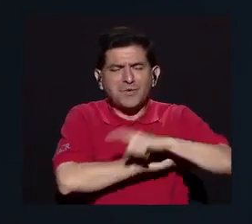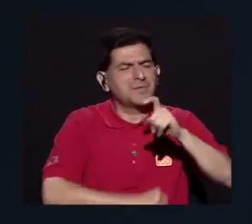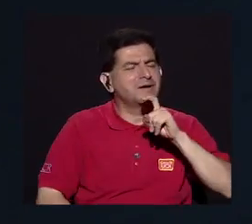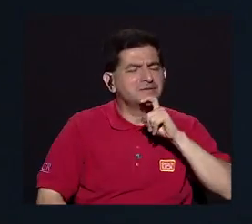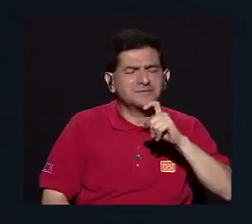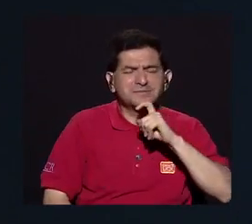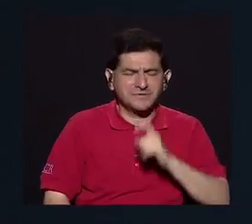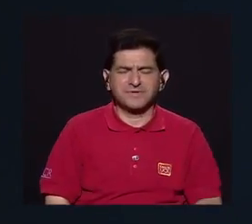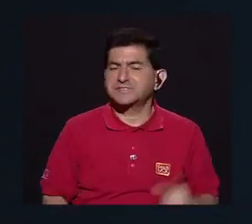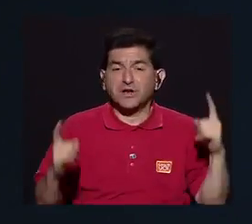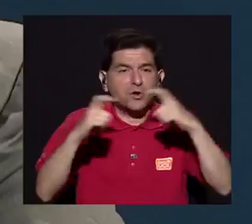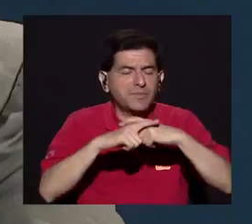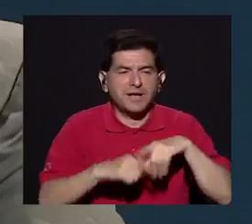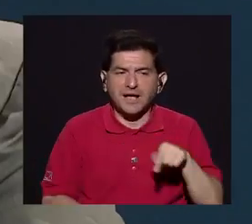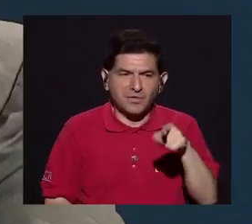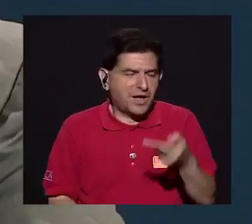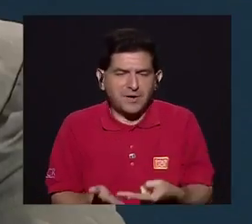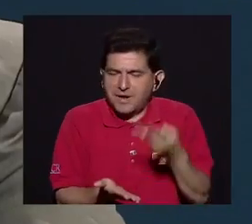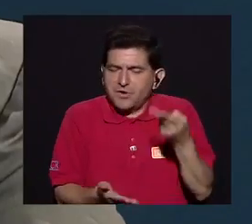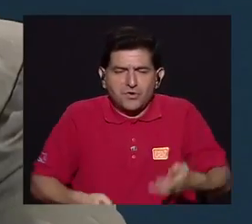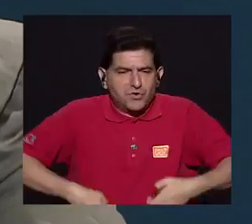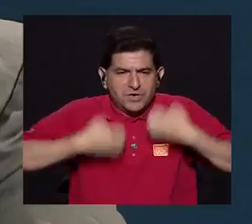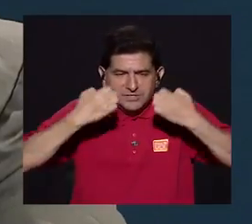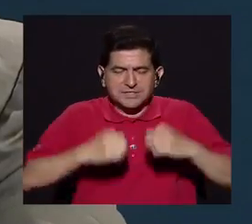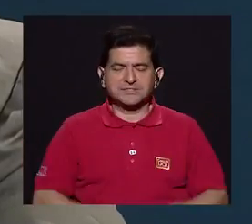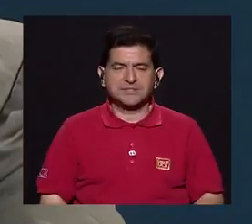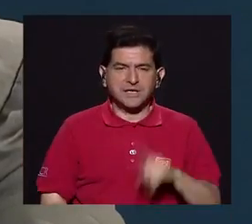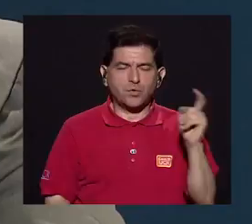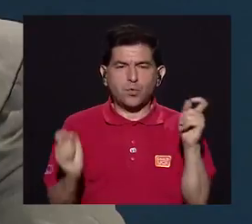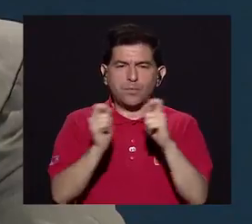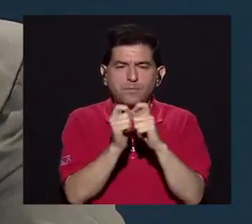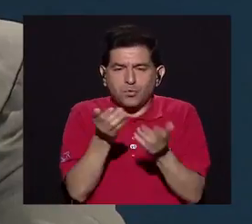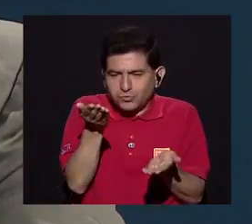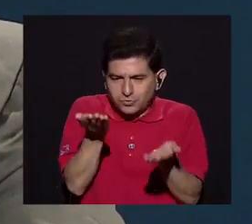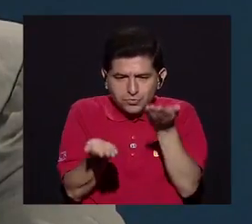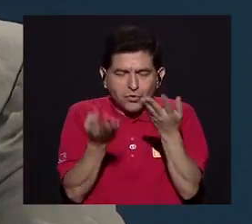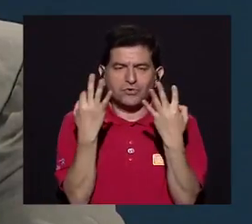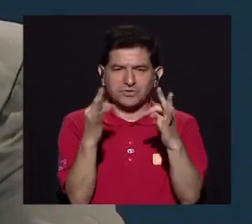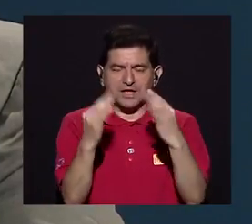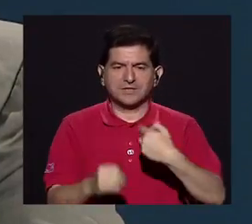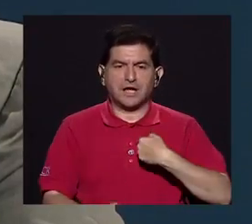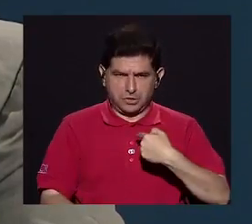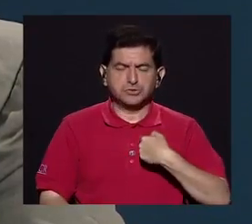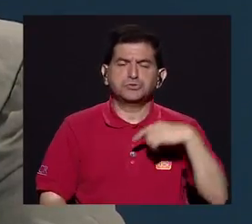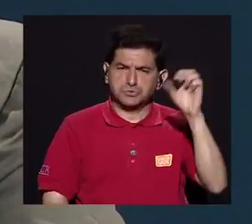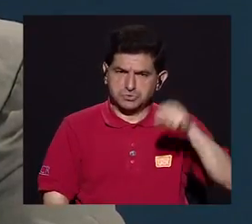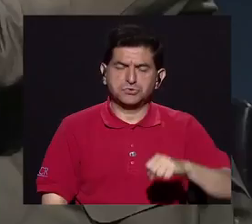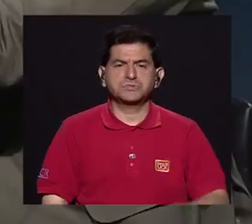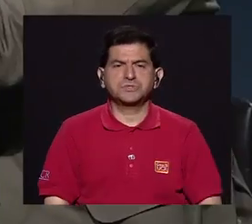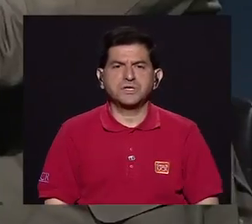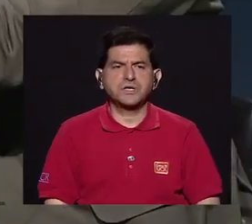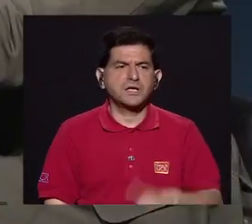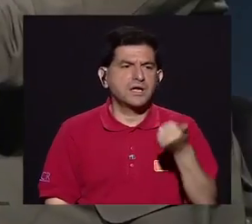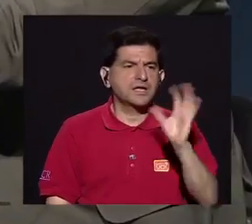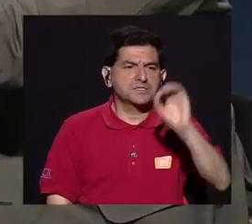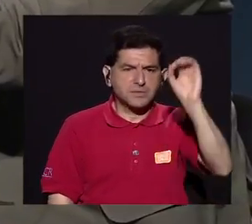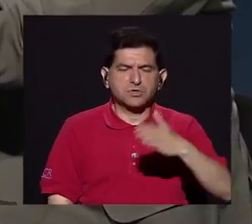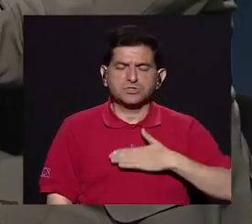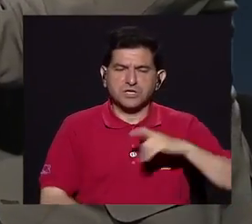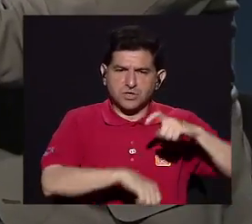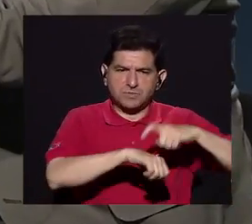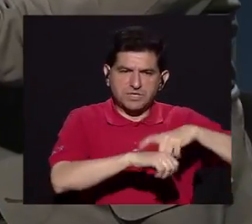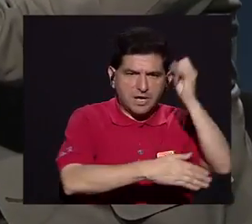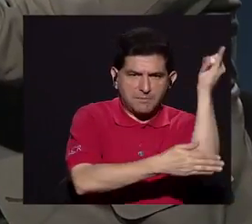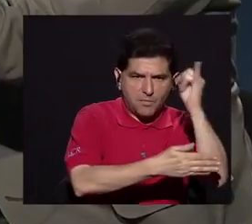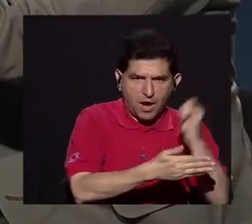complicado porque no hay esa valoración. Entonces, tenemos que llegar a un punto de equilibrio, es lo que yo he tratado de hacer. Yo le dedico el 15% de mi tiempo